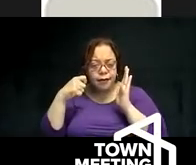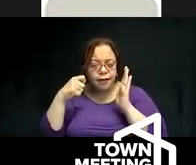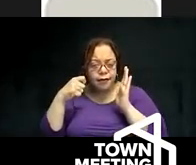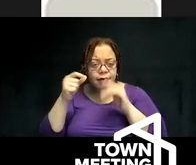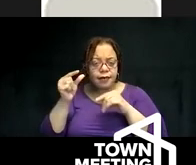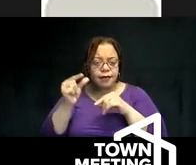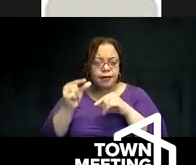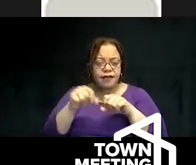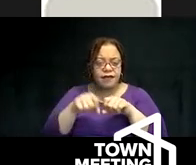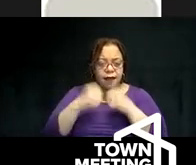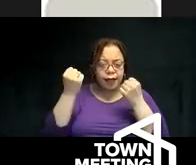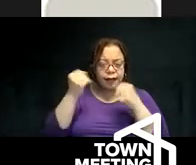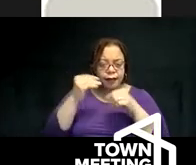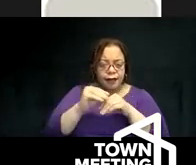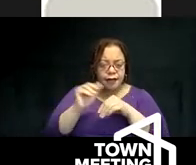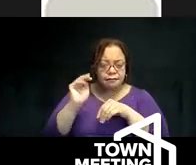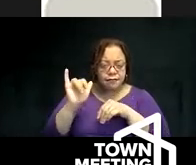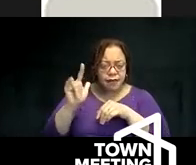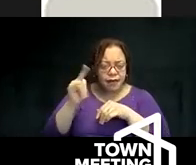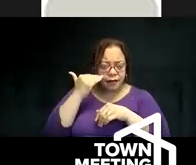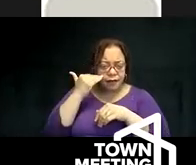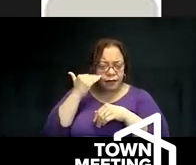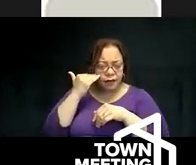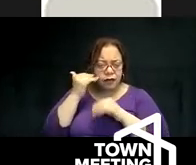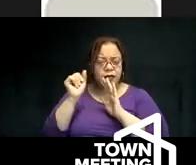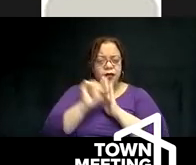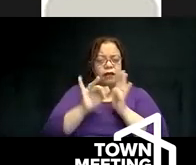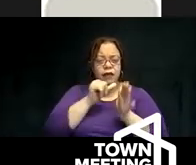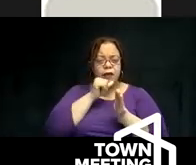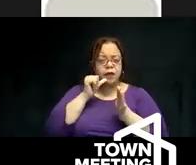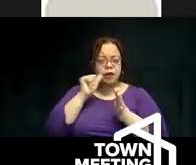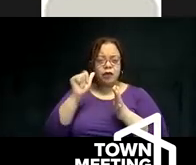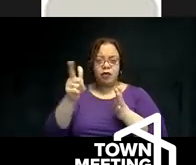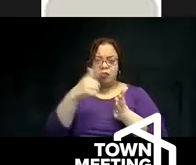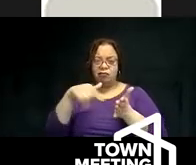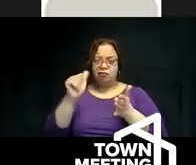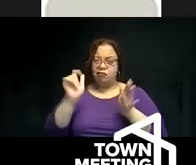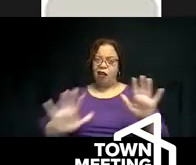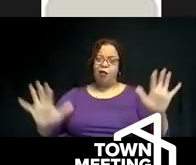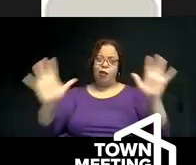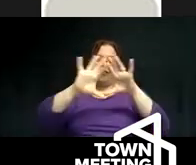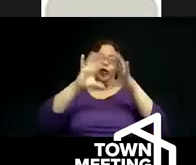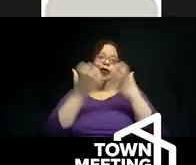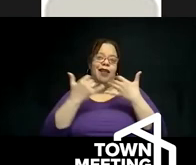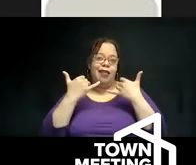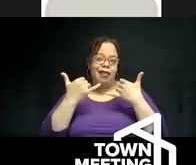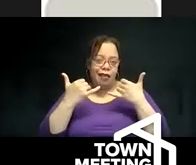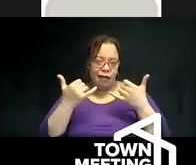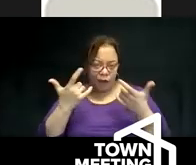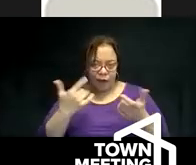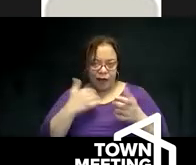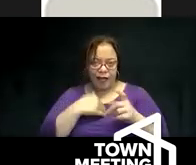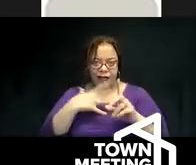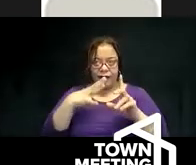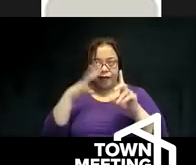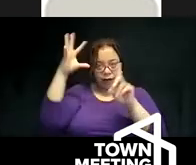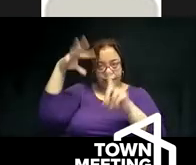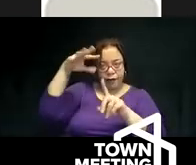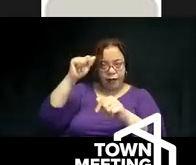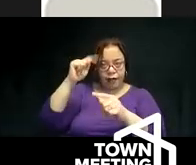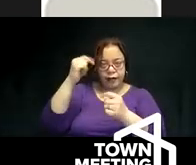pero en todo el mundo, en los semáforos. Y ella recibió una